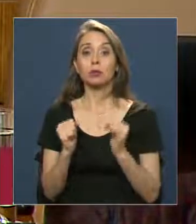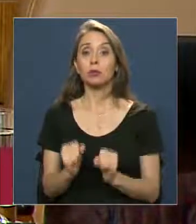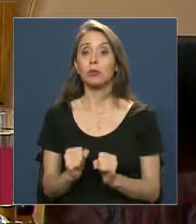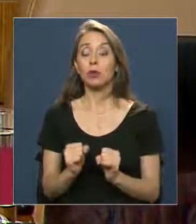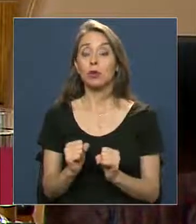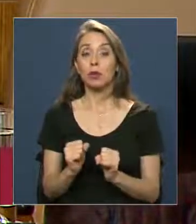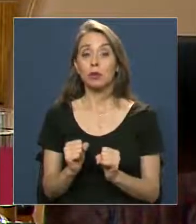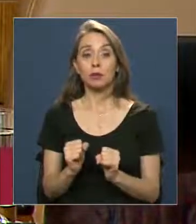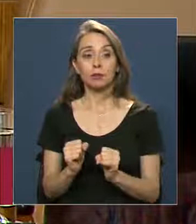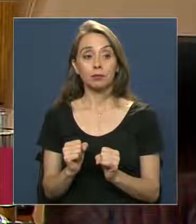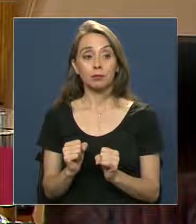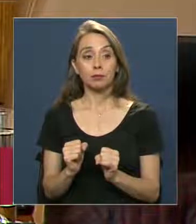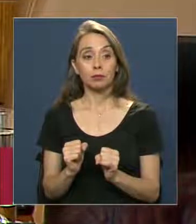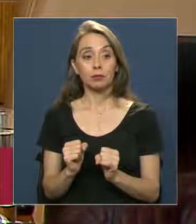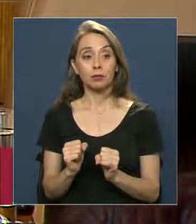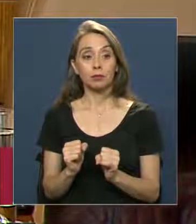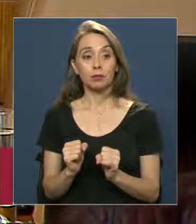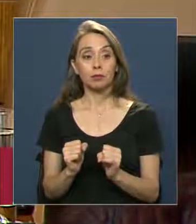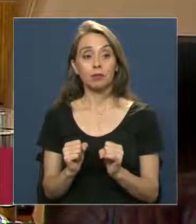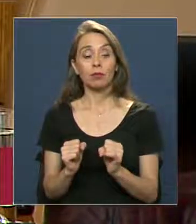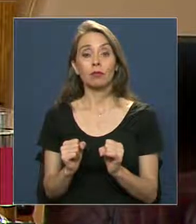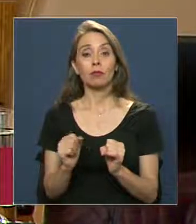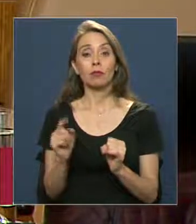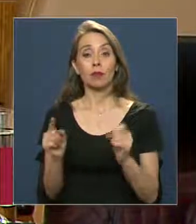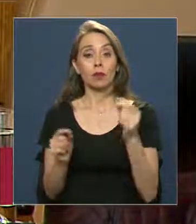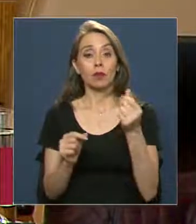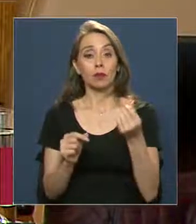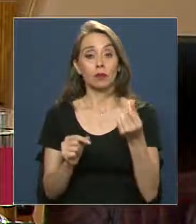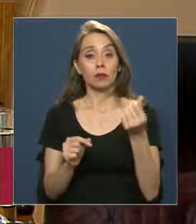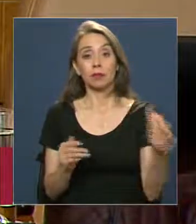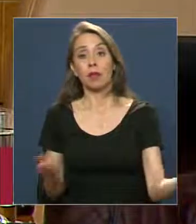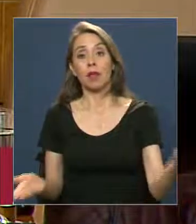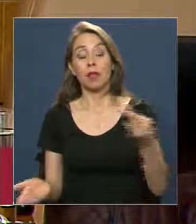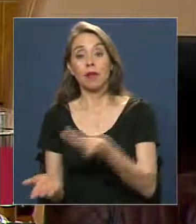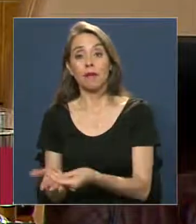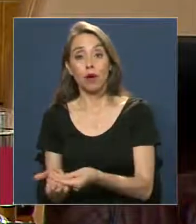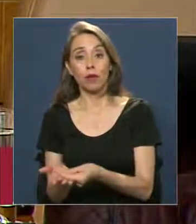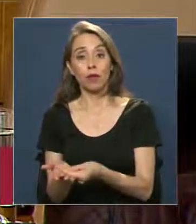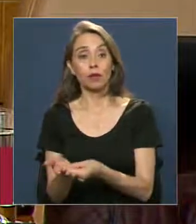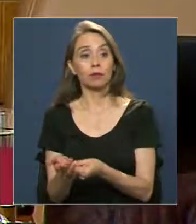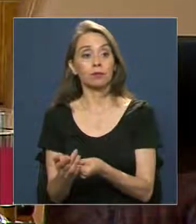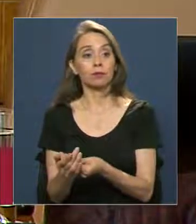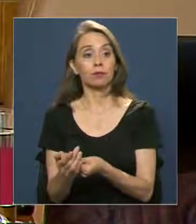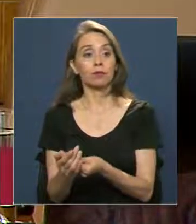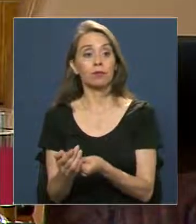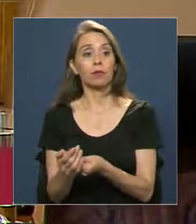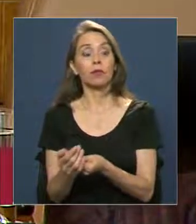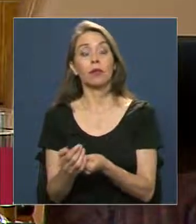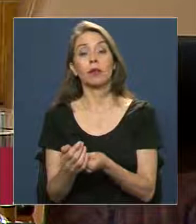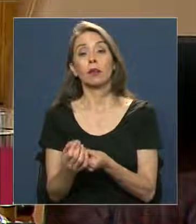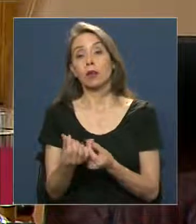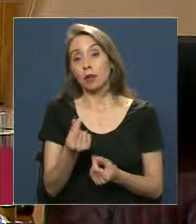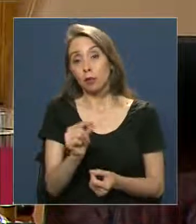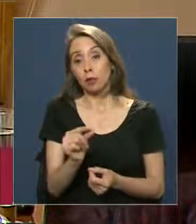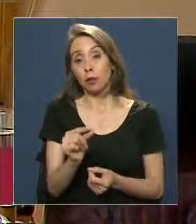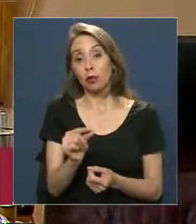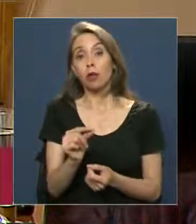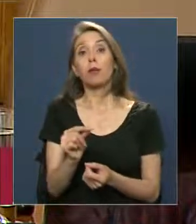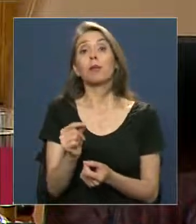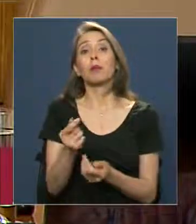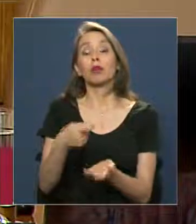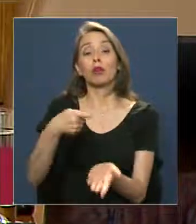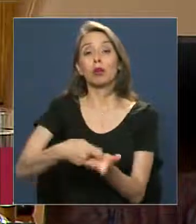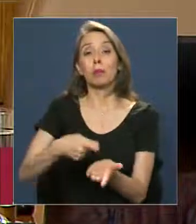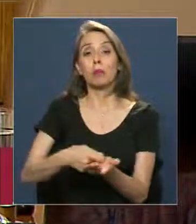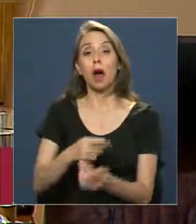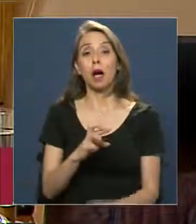puedan efectivamente devolverle esta cantidad de recursos. Por otro lado, que no es mucho, pero las patentes municipales y que